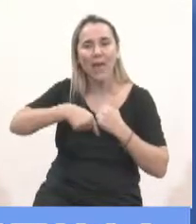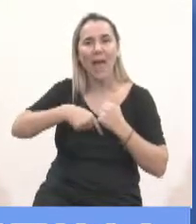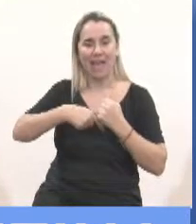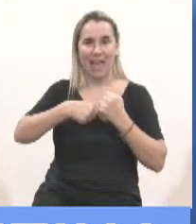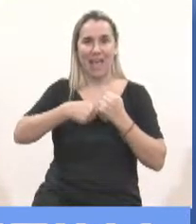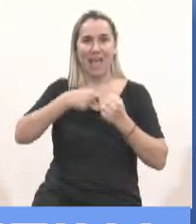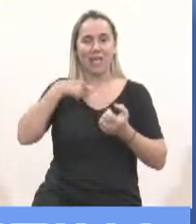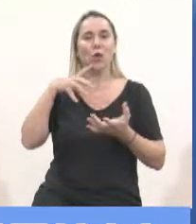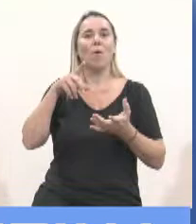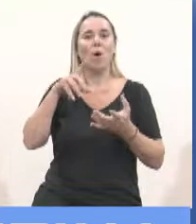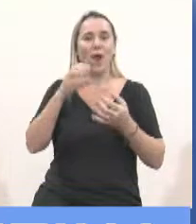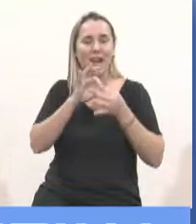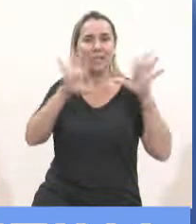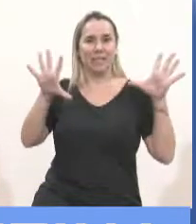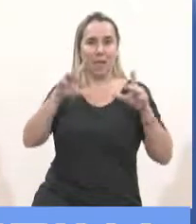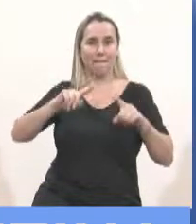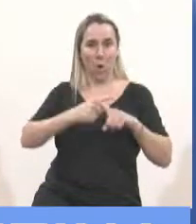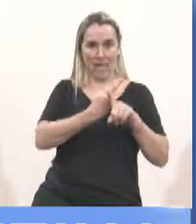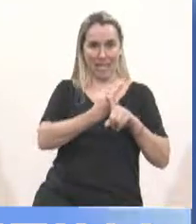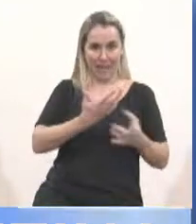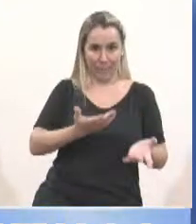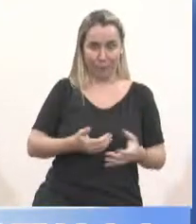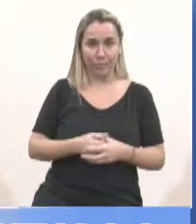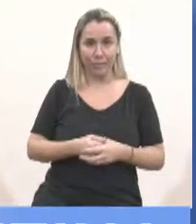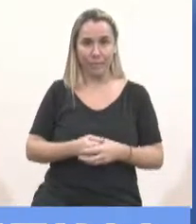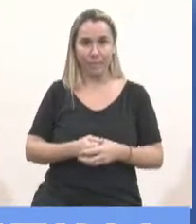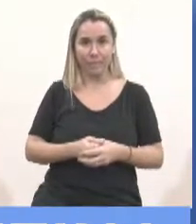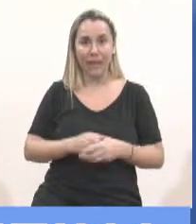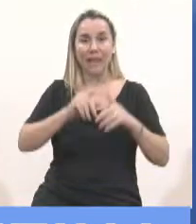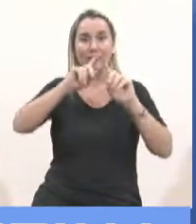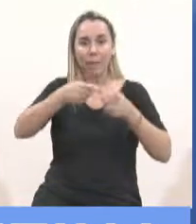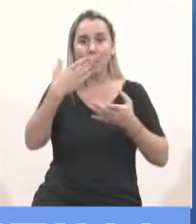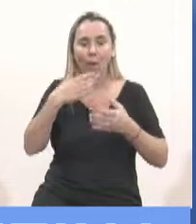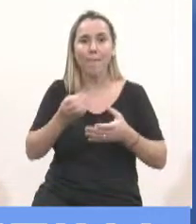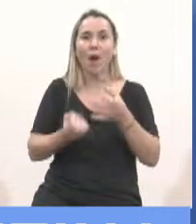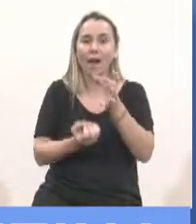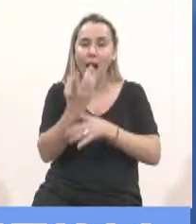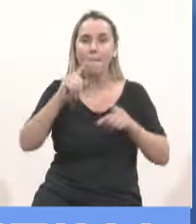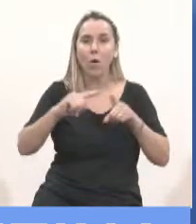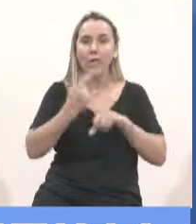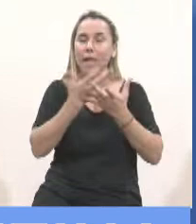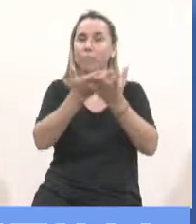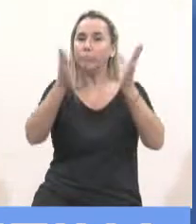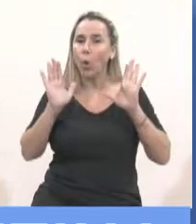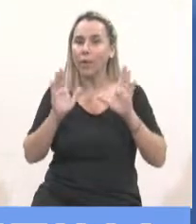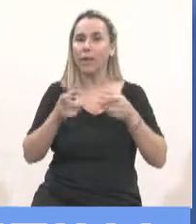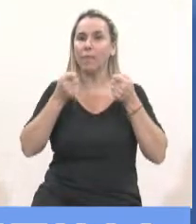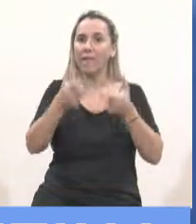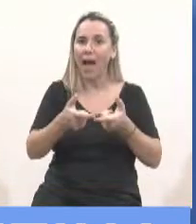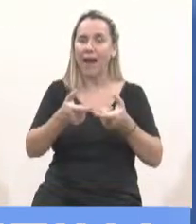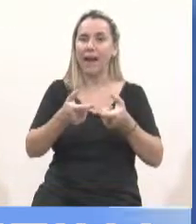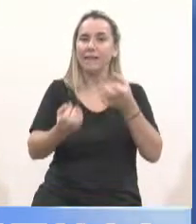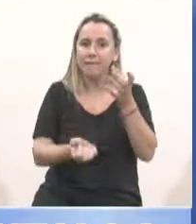política y la soberanía política nos lleva a hacer las políticas públicas que hacen posible